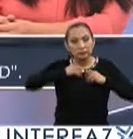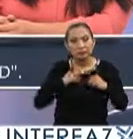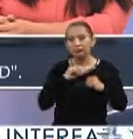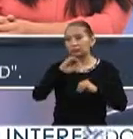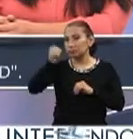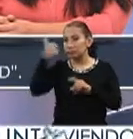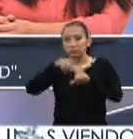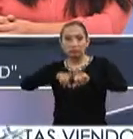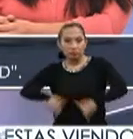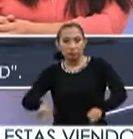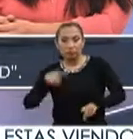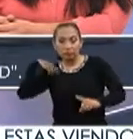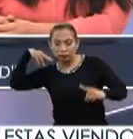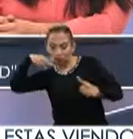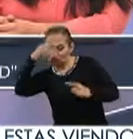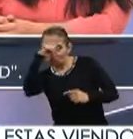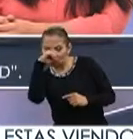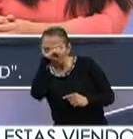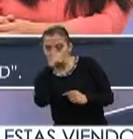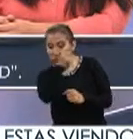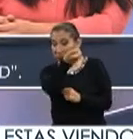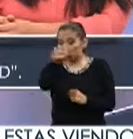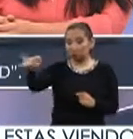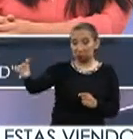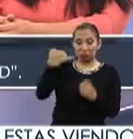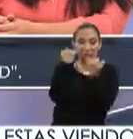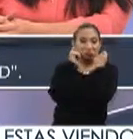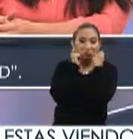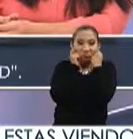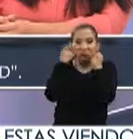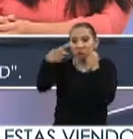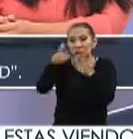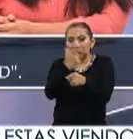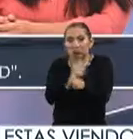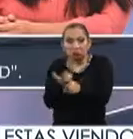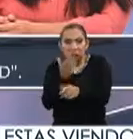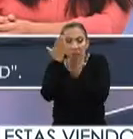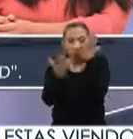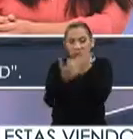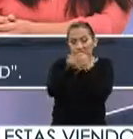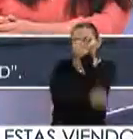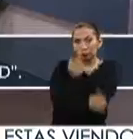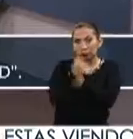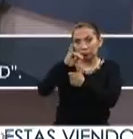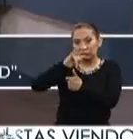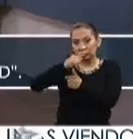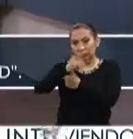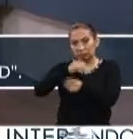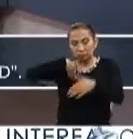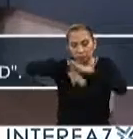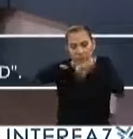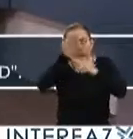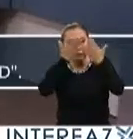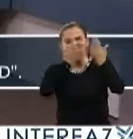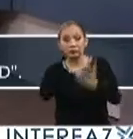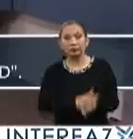desde otra perspectiva, y además creo que cualquiera, independientemente de la licenciatura, carrera o ingeniería, puede accesar a esto,